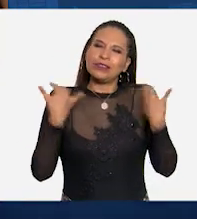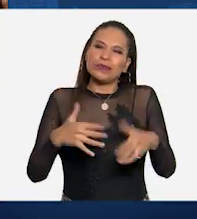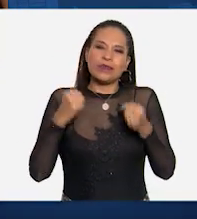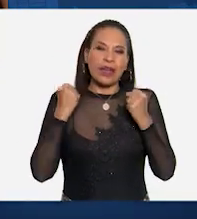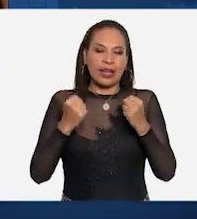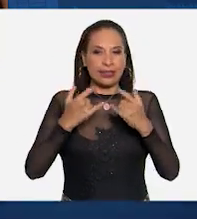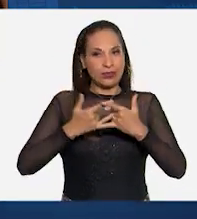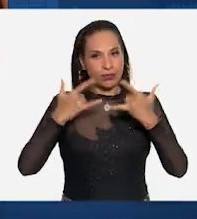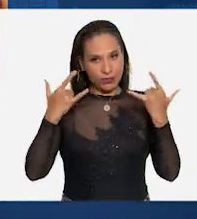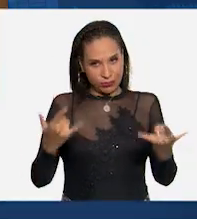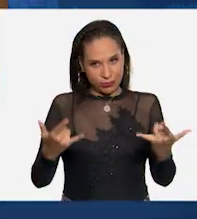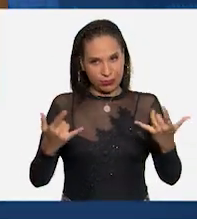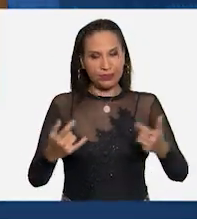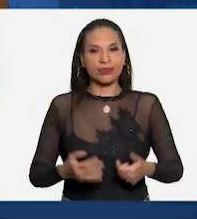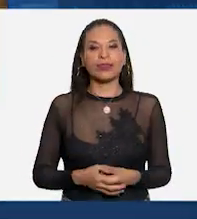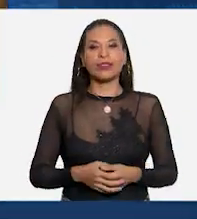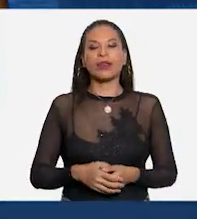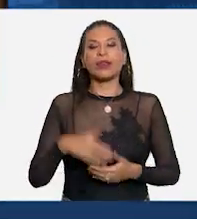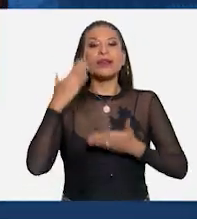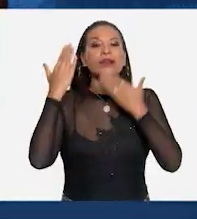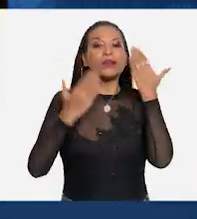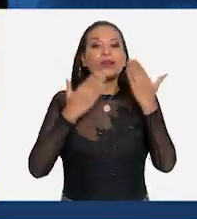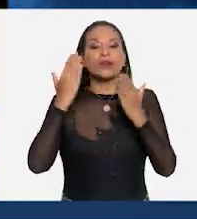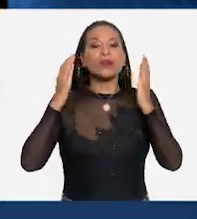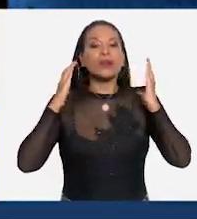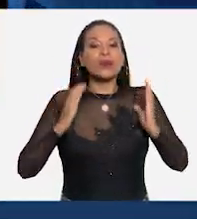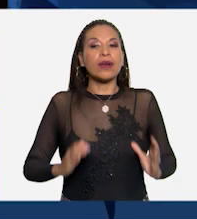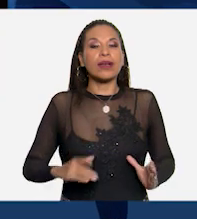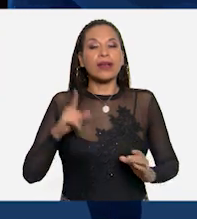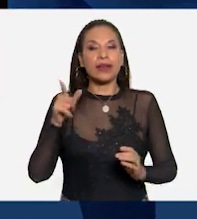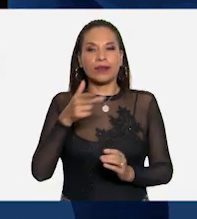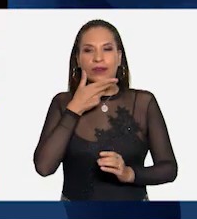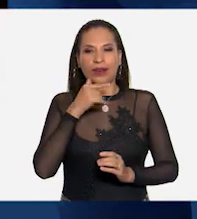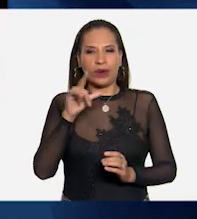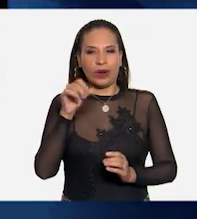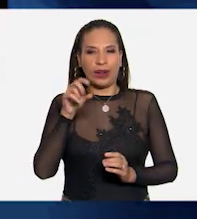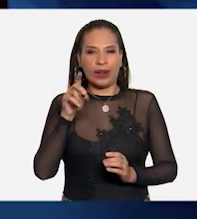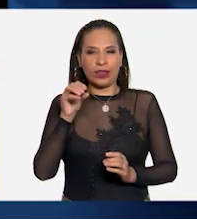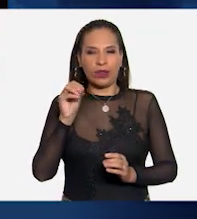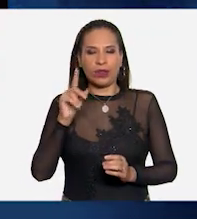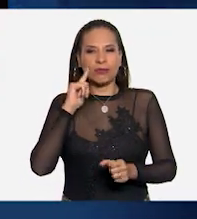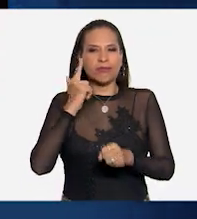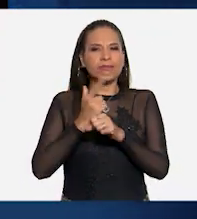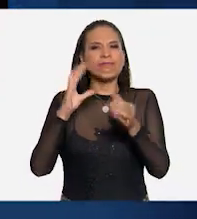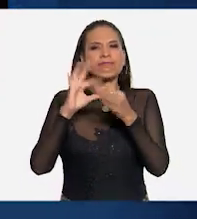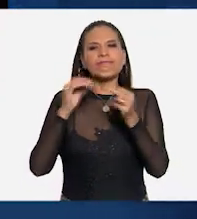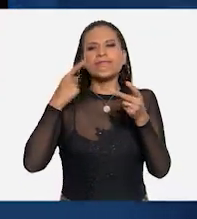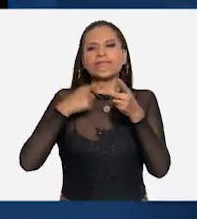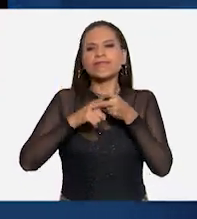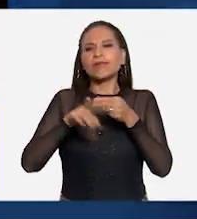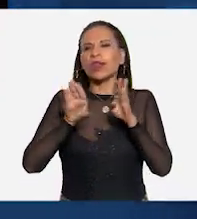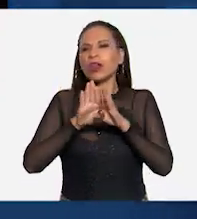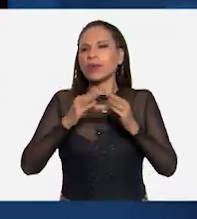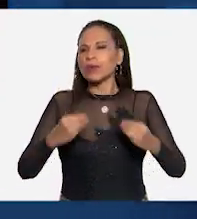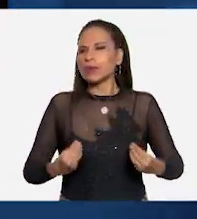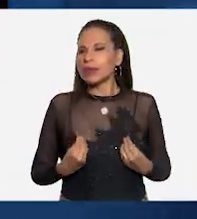historia. Los estudios anatómicos de Leonardo culminaron con su descripción del comienzo de la vida.